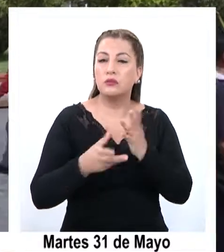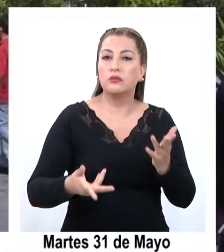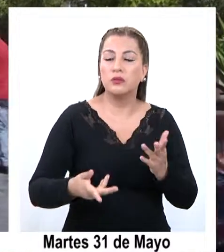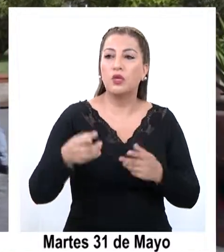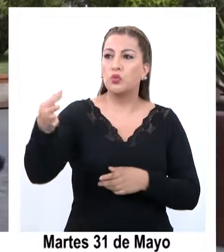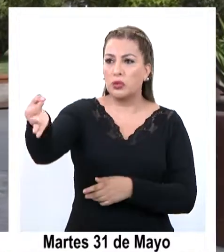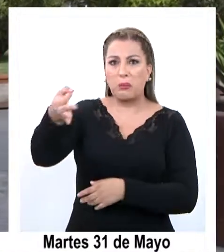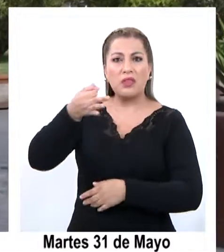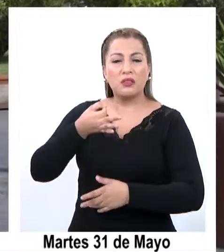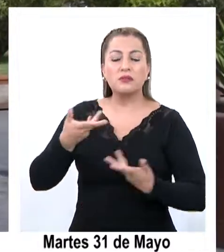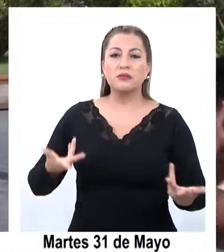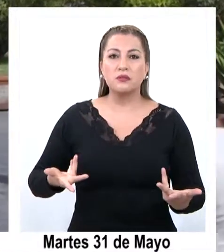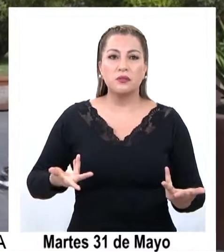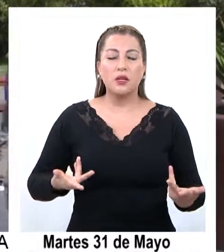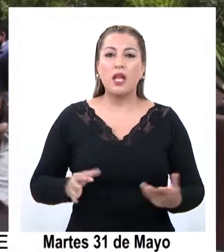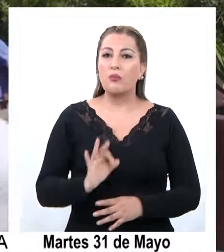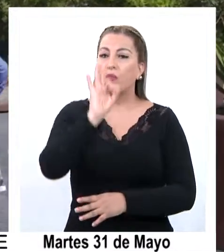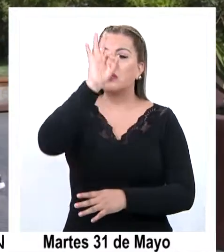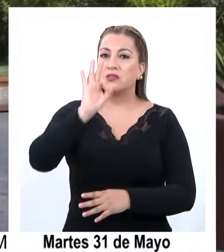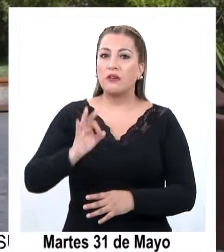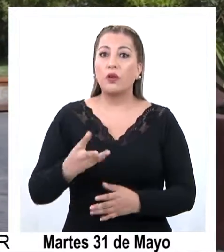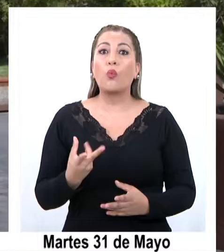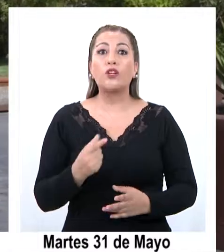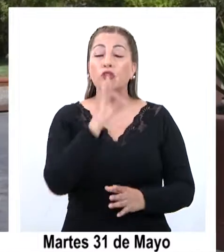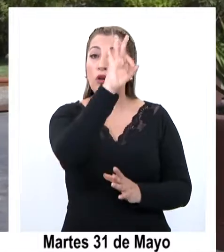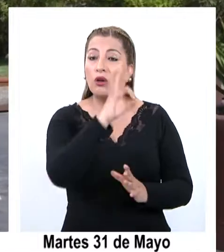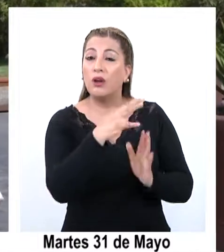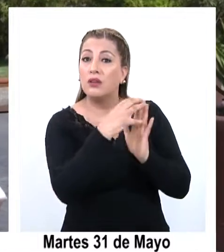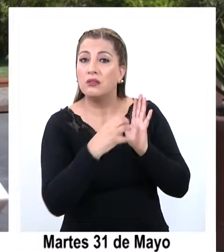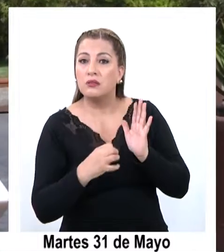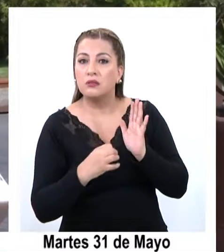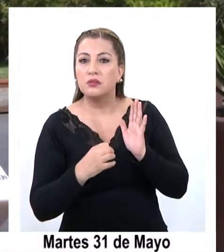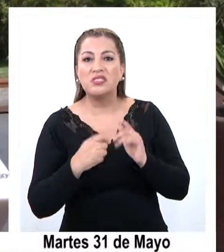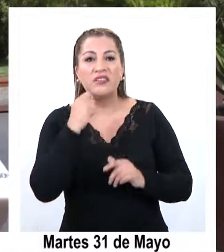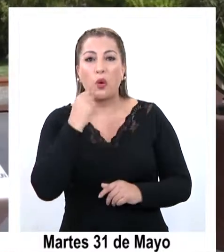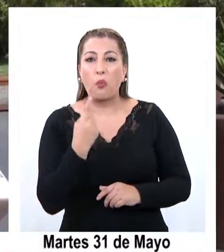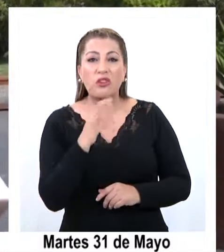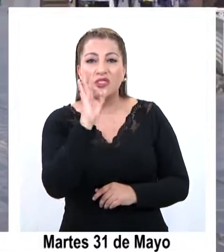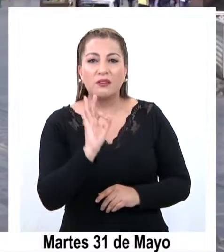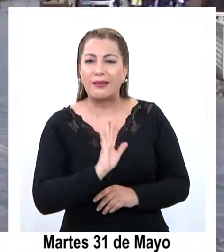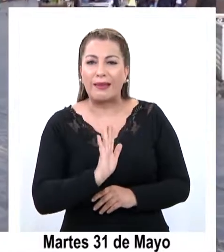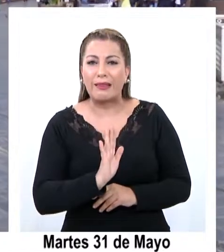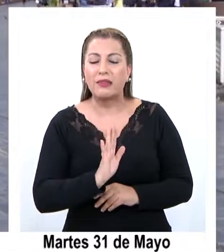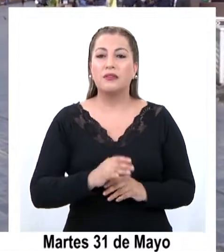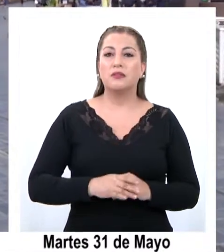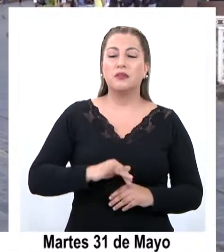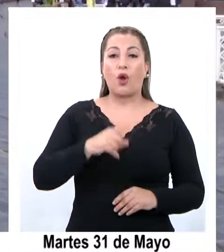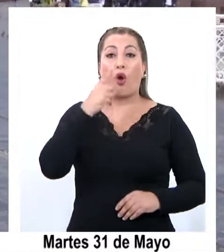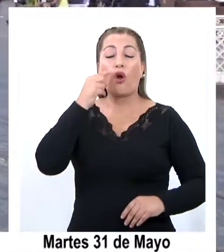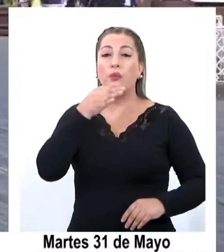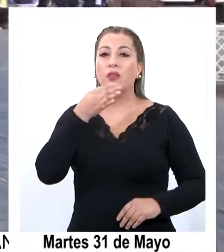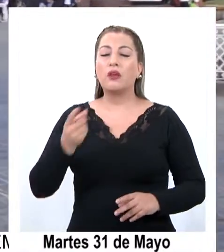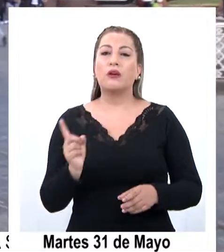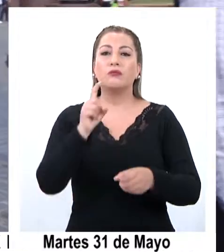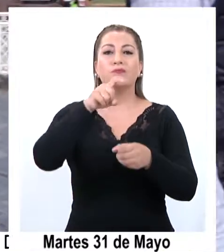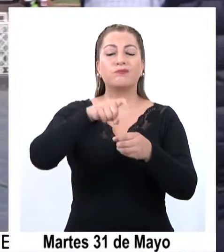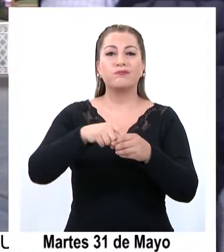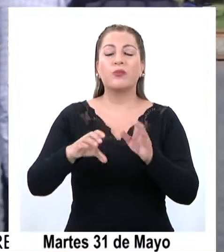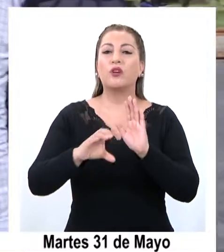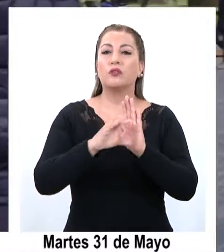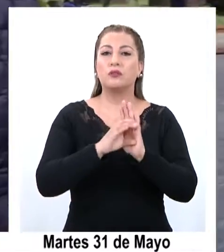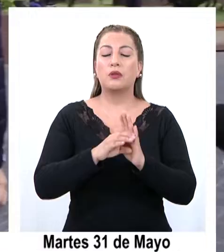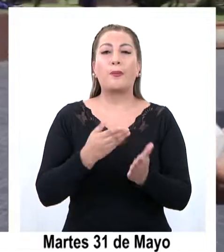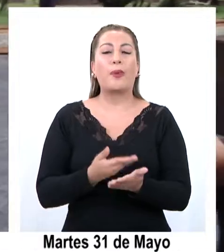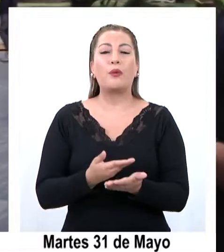constitución. Si tú me dices cuánto de estos porcentajes se tomó, yo creo que ni un por ciento. Joffre llegó a la convención